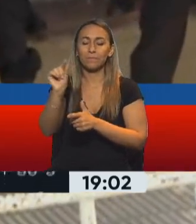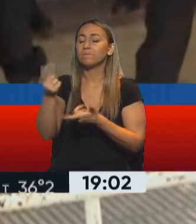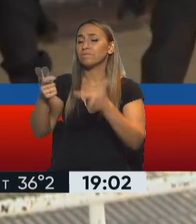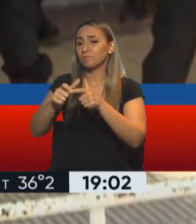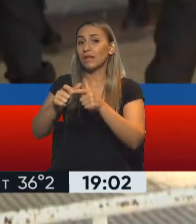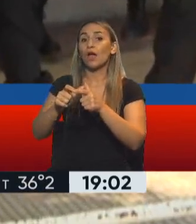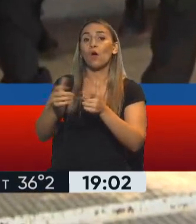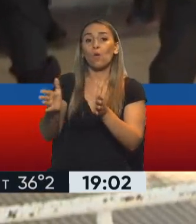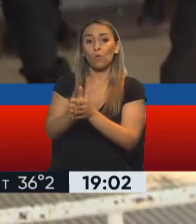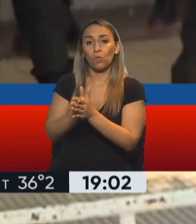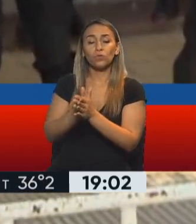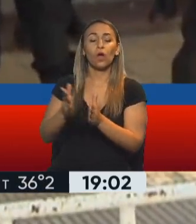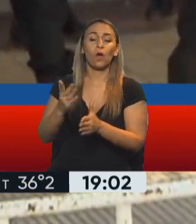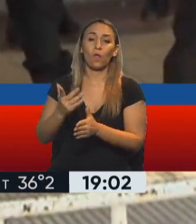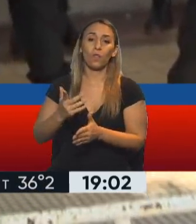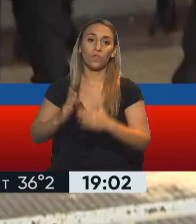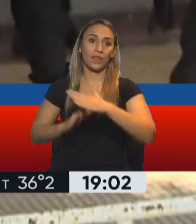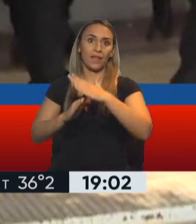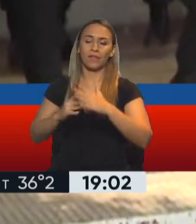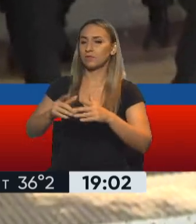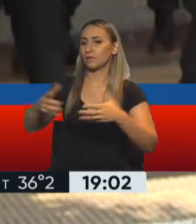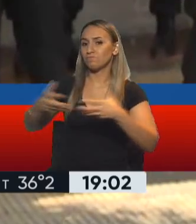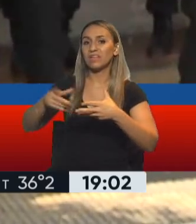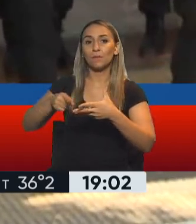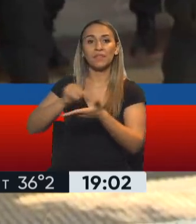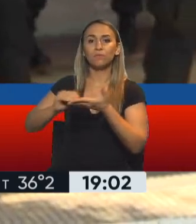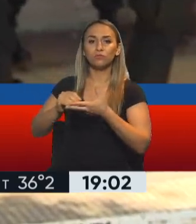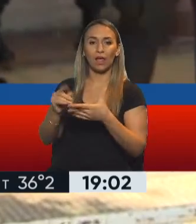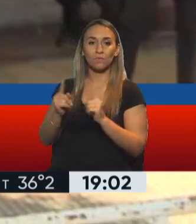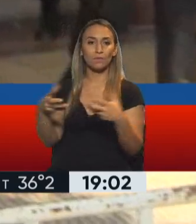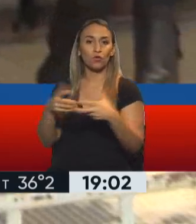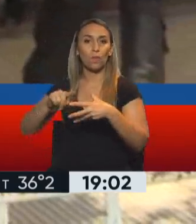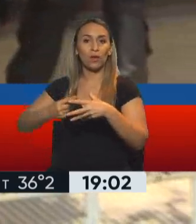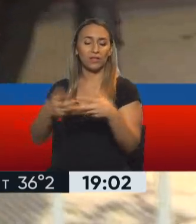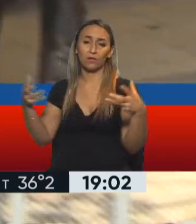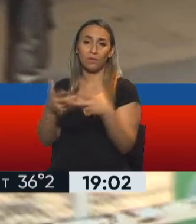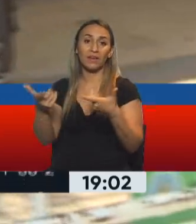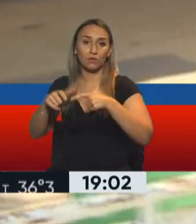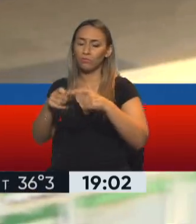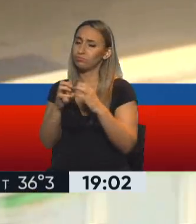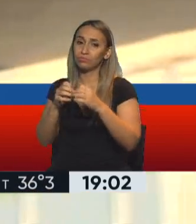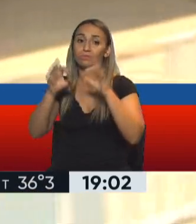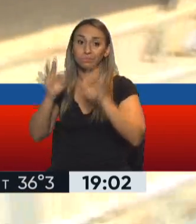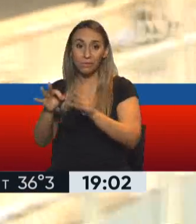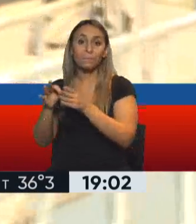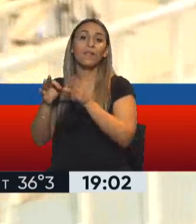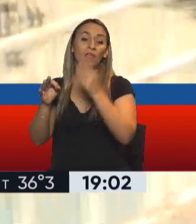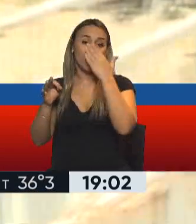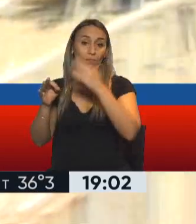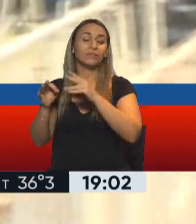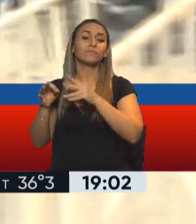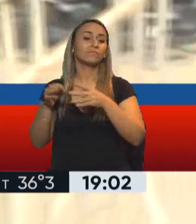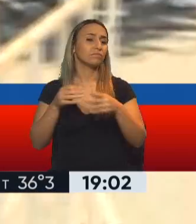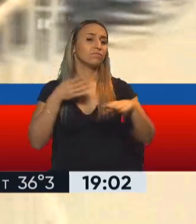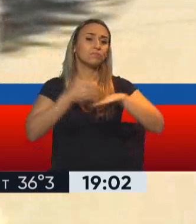de dirigentes y de diputados de su área política. Luego le habló a la sociedad, a aquellos que se acercaron a la